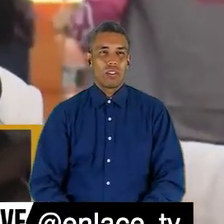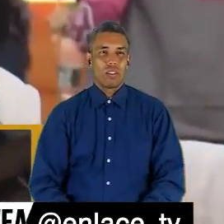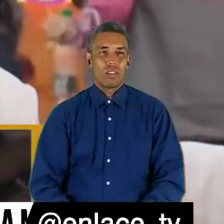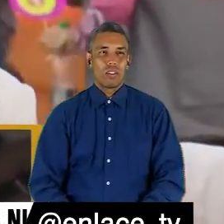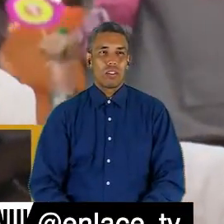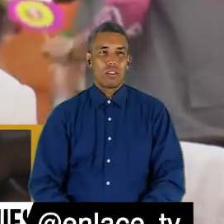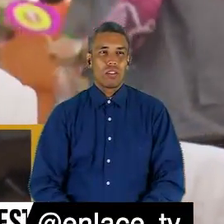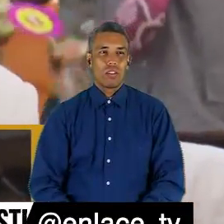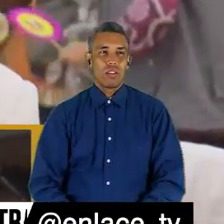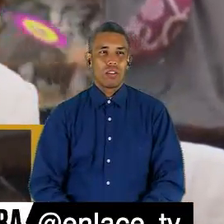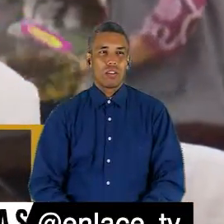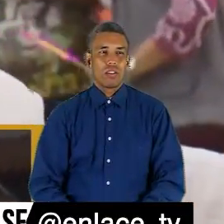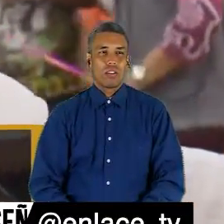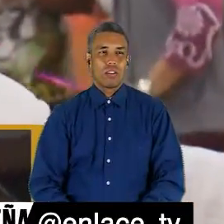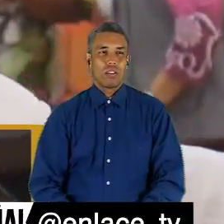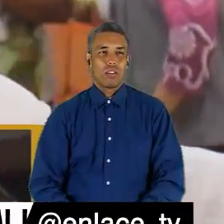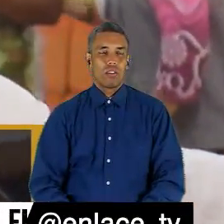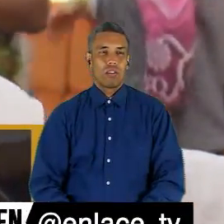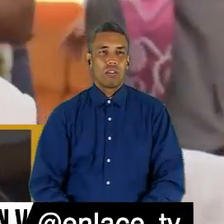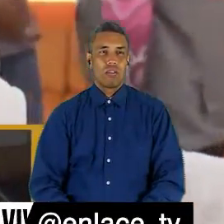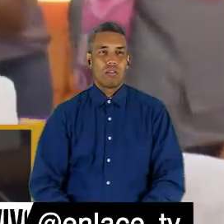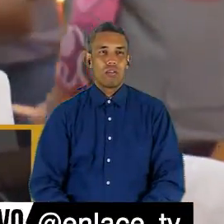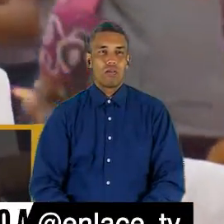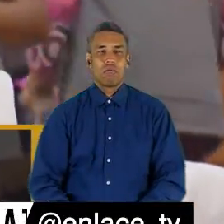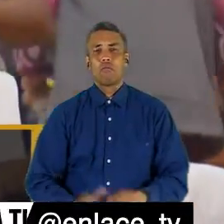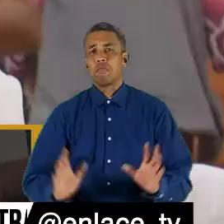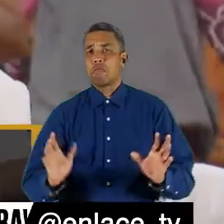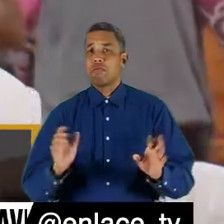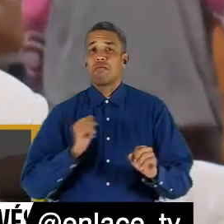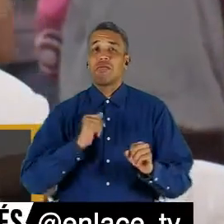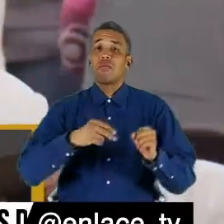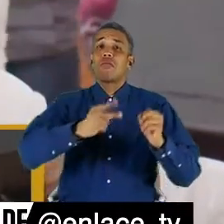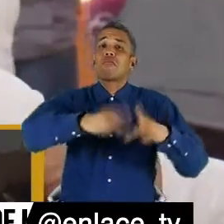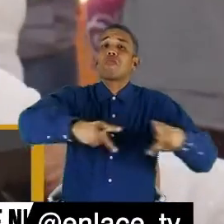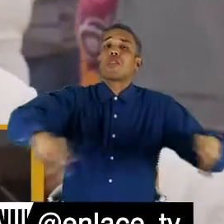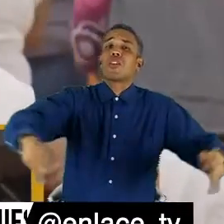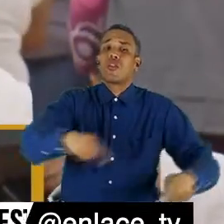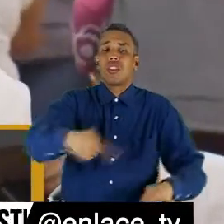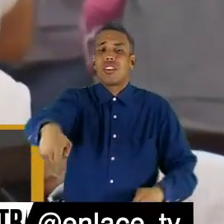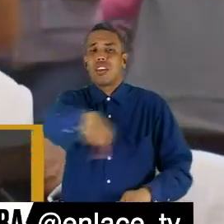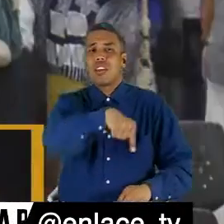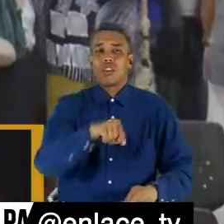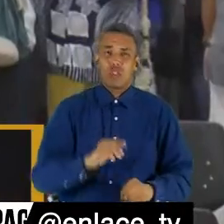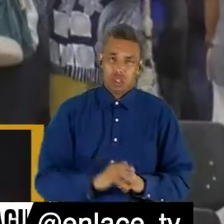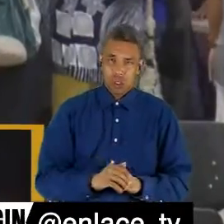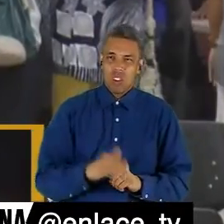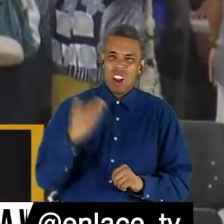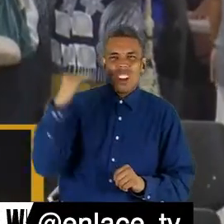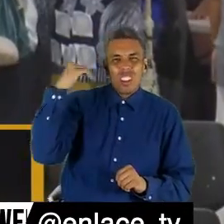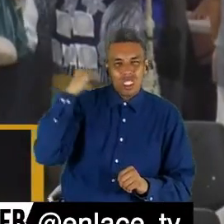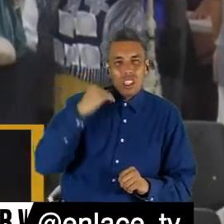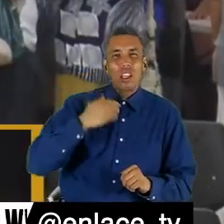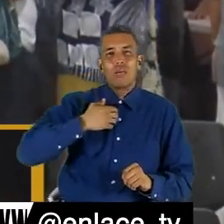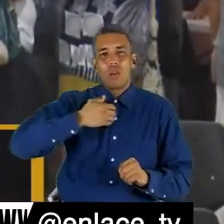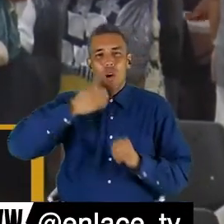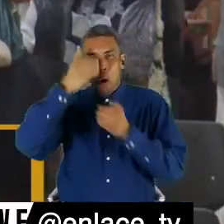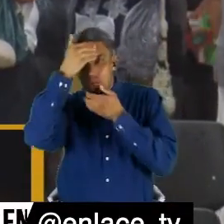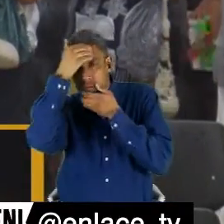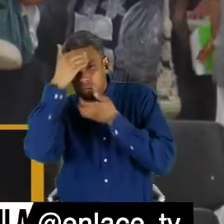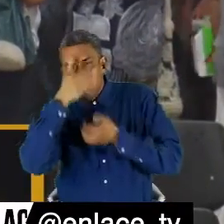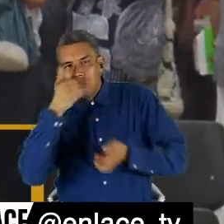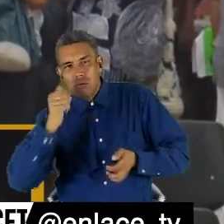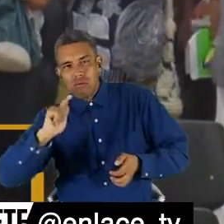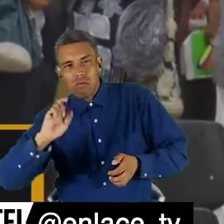de este evento es víctima satisfecha, 5 años de trabajo, de acompañamiento con las víctimas, de